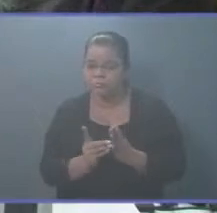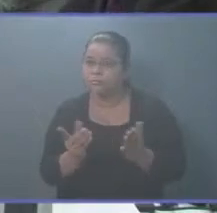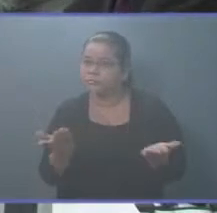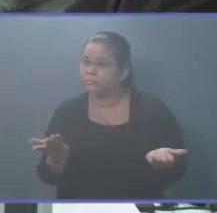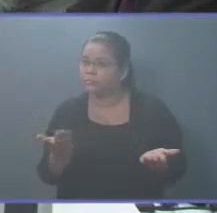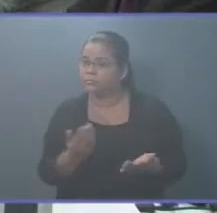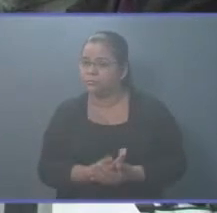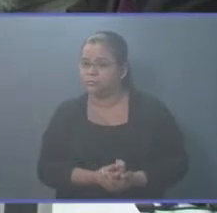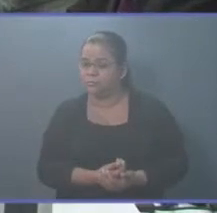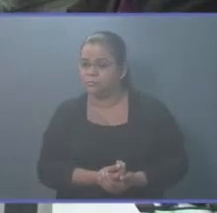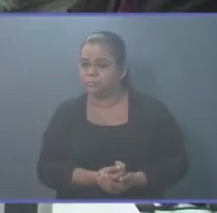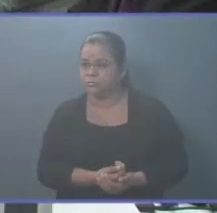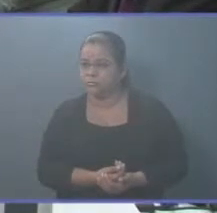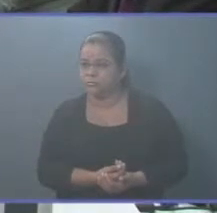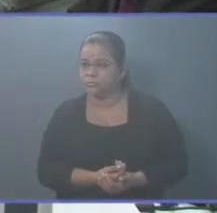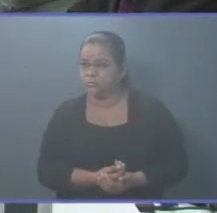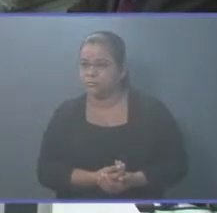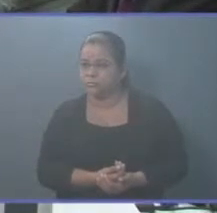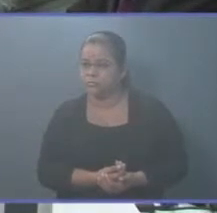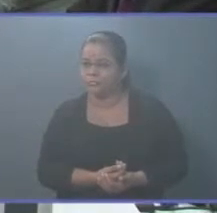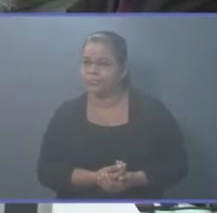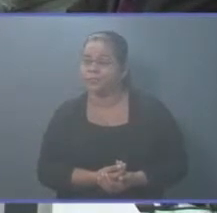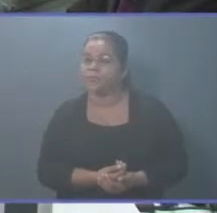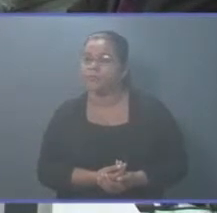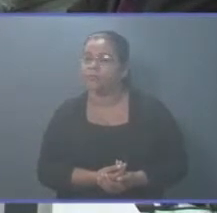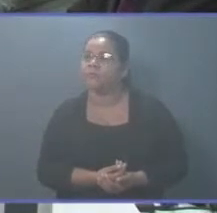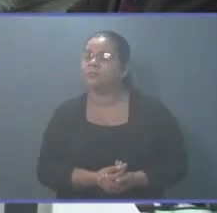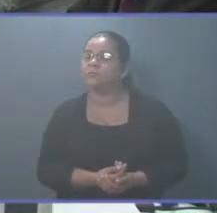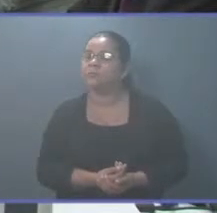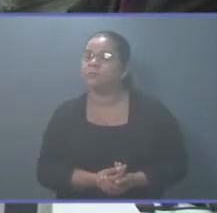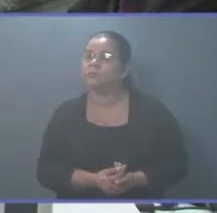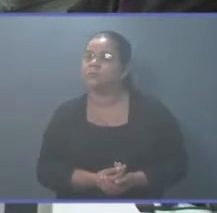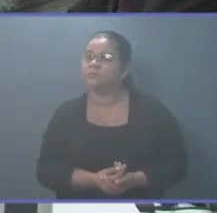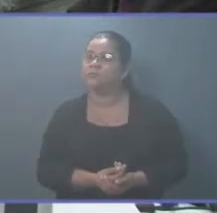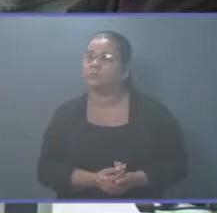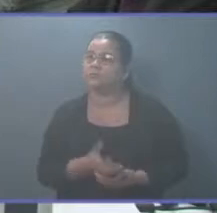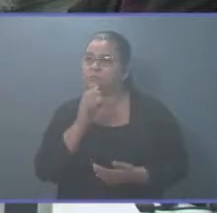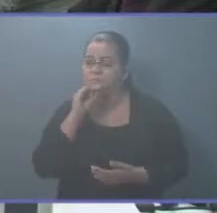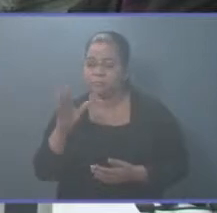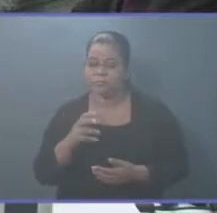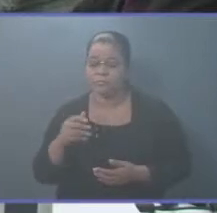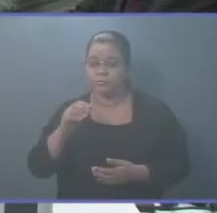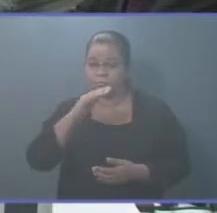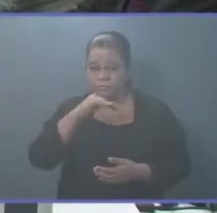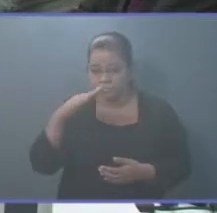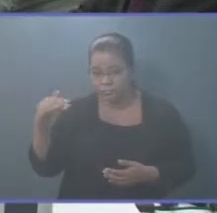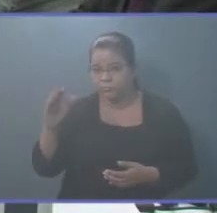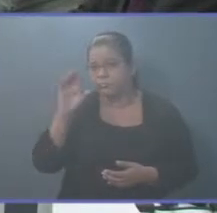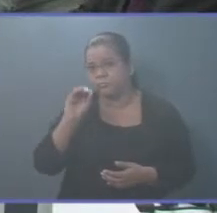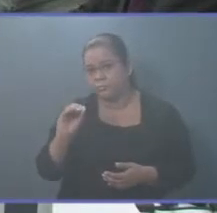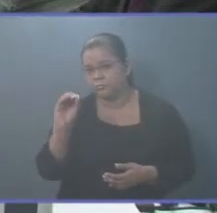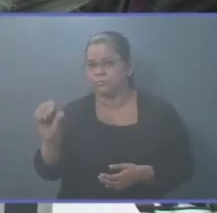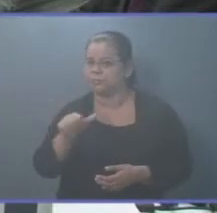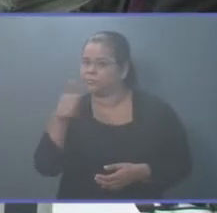Sí, diputado Rodrigo. Es de forma, en el artículo 8 dice el país u otros países.